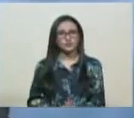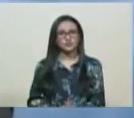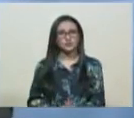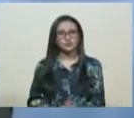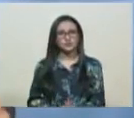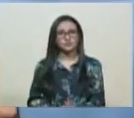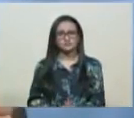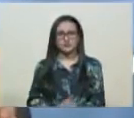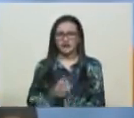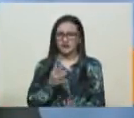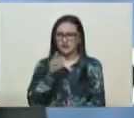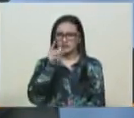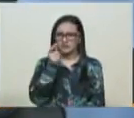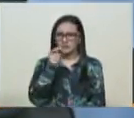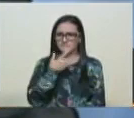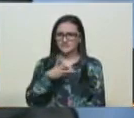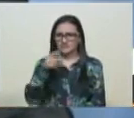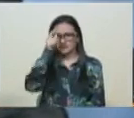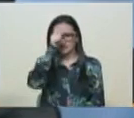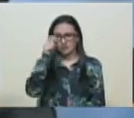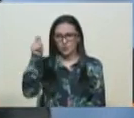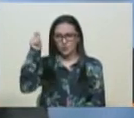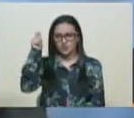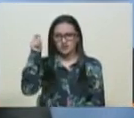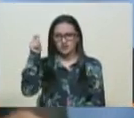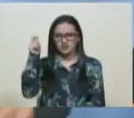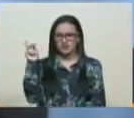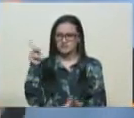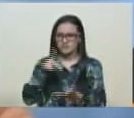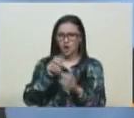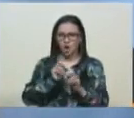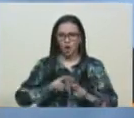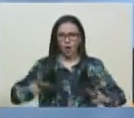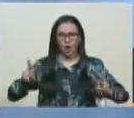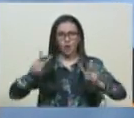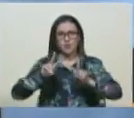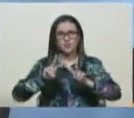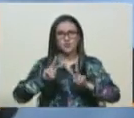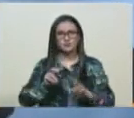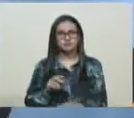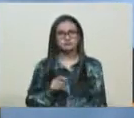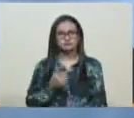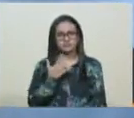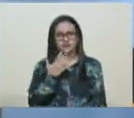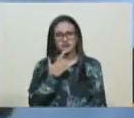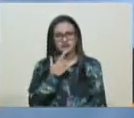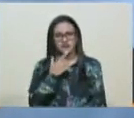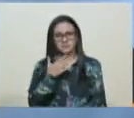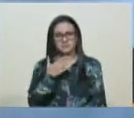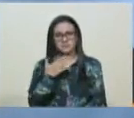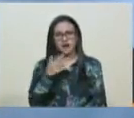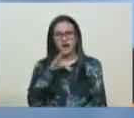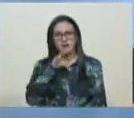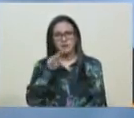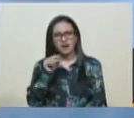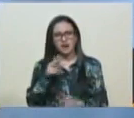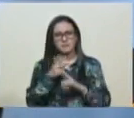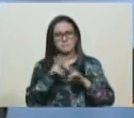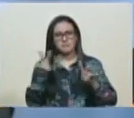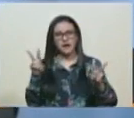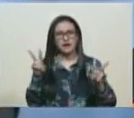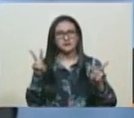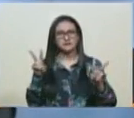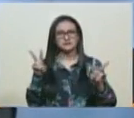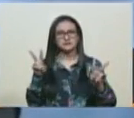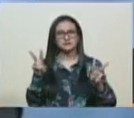presidente Trump, primera vez que viene a Naciones Unidas, y en vez de hablar de la paz, en la Casa de la Paz, en